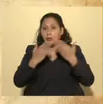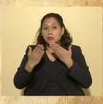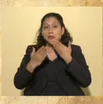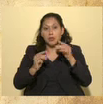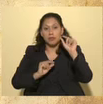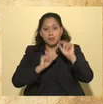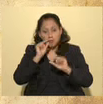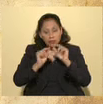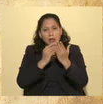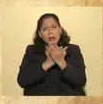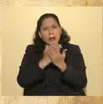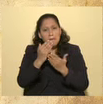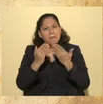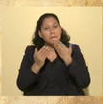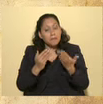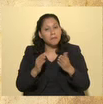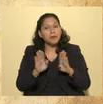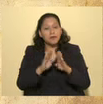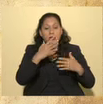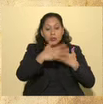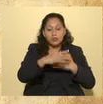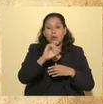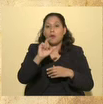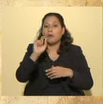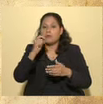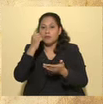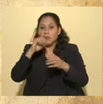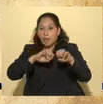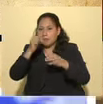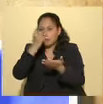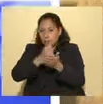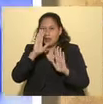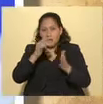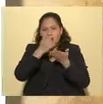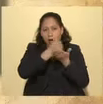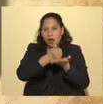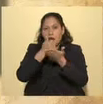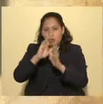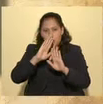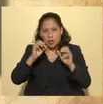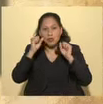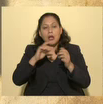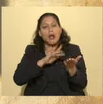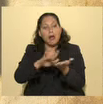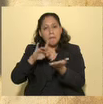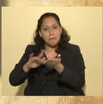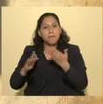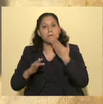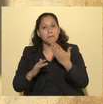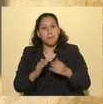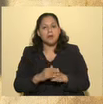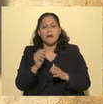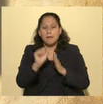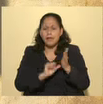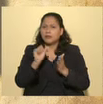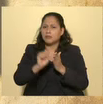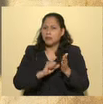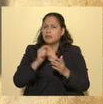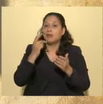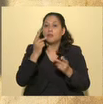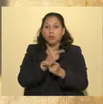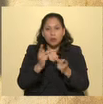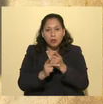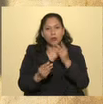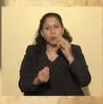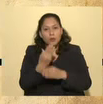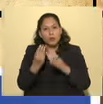lograr una base grande de 15 o 20 patrocinadores ya institucionales de la Ciudad de México que nos están apoyando pues cada mes y con cada proyecto, y